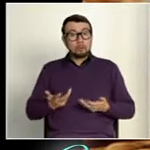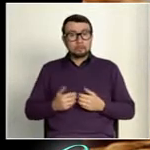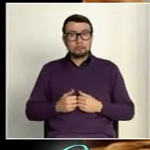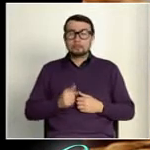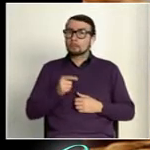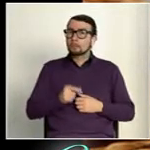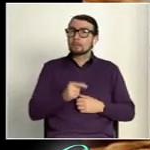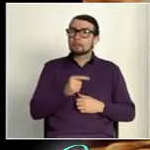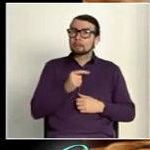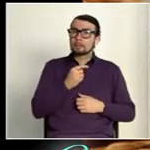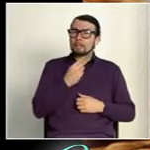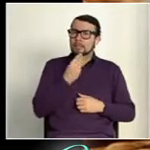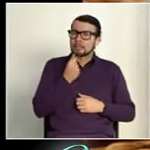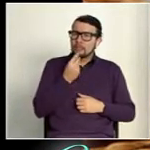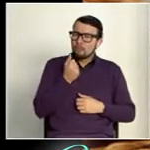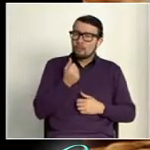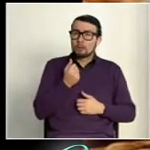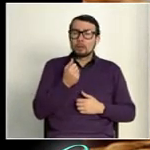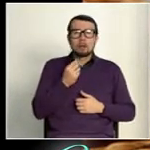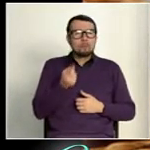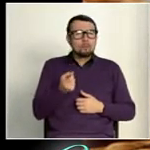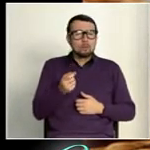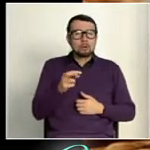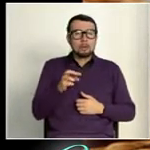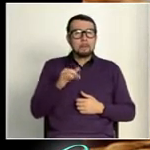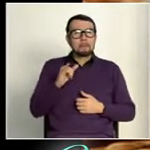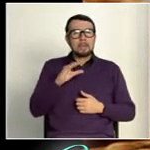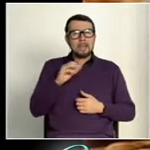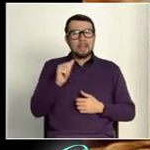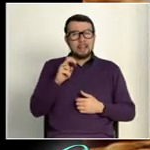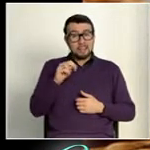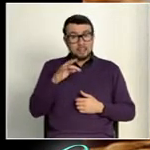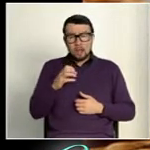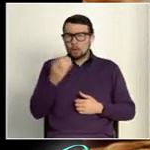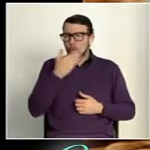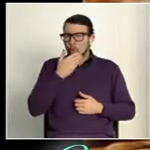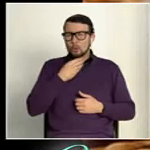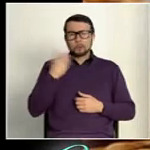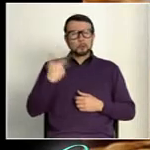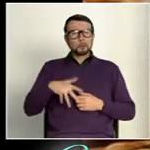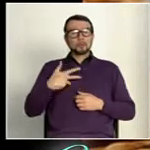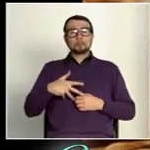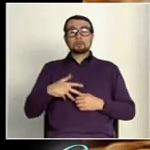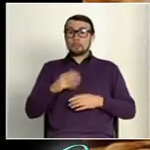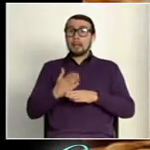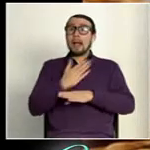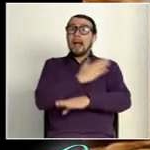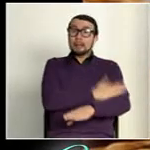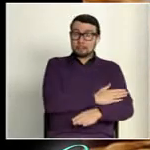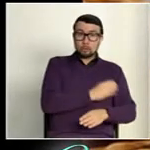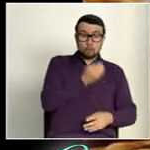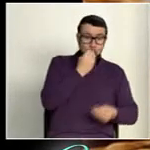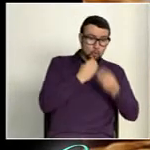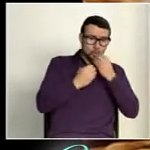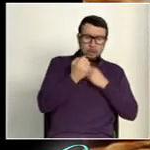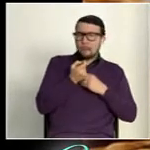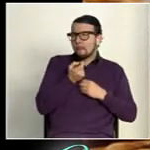sabores ligeramente picantes. Una persona que quiere bajar de peso, antes de comer debería